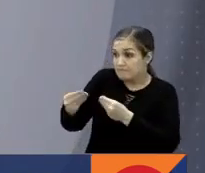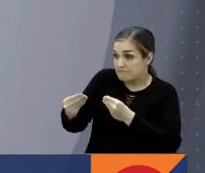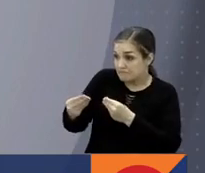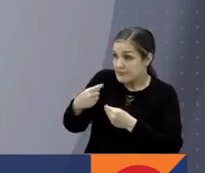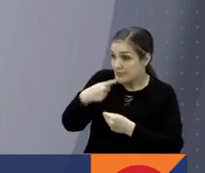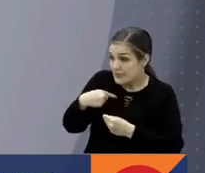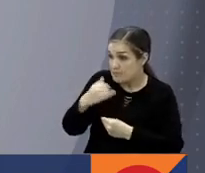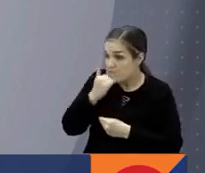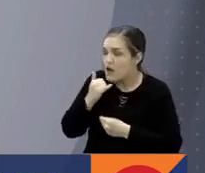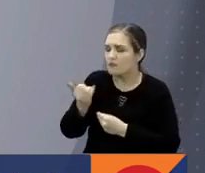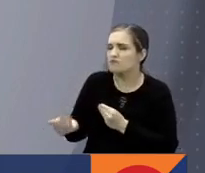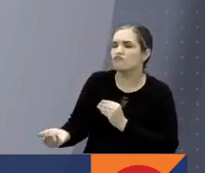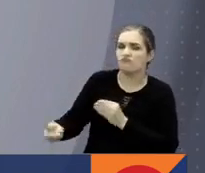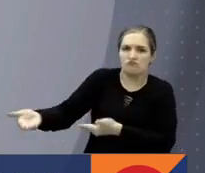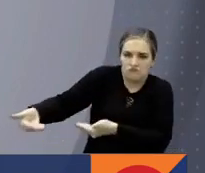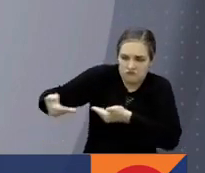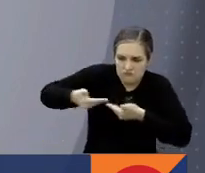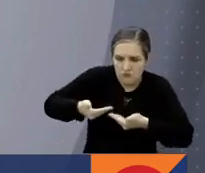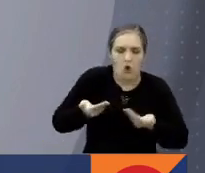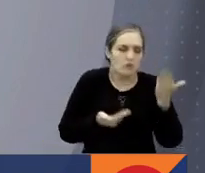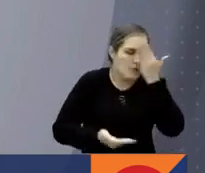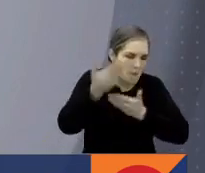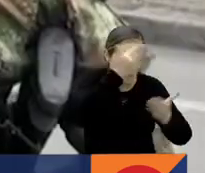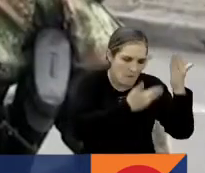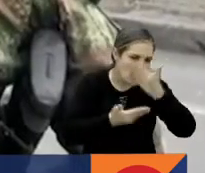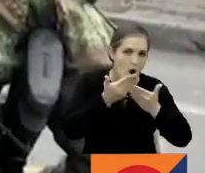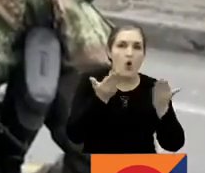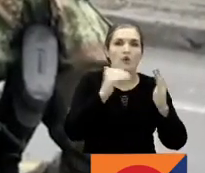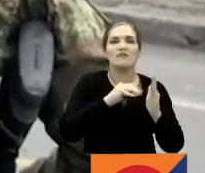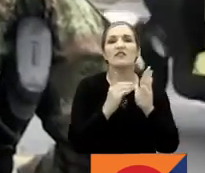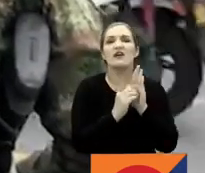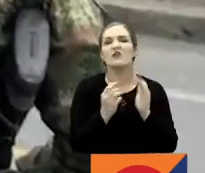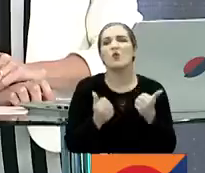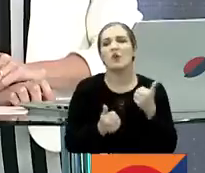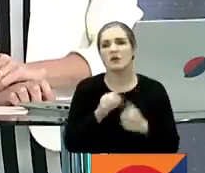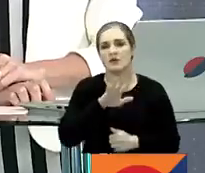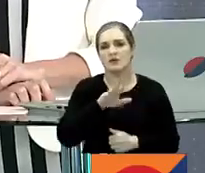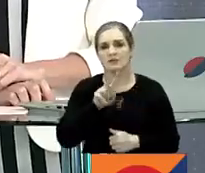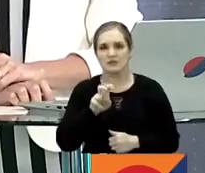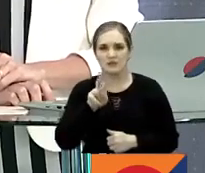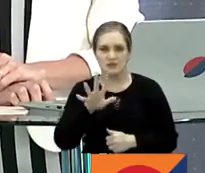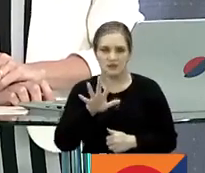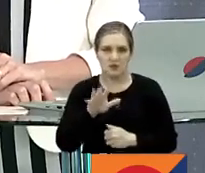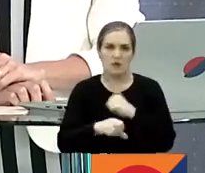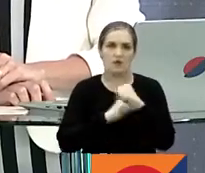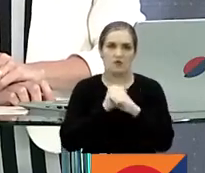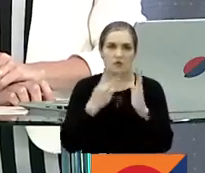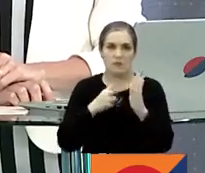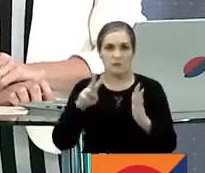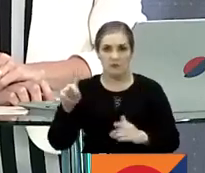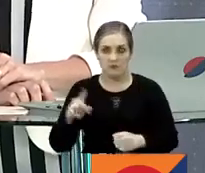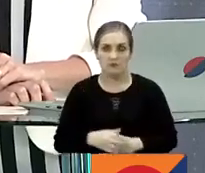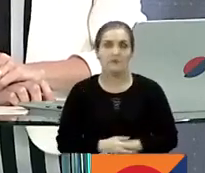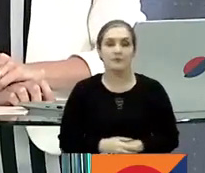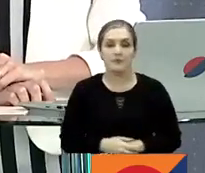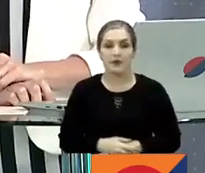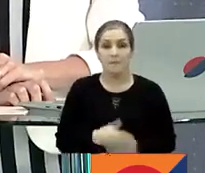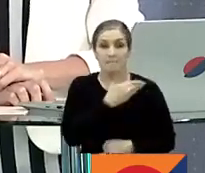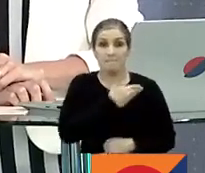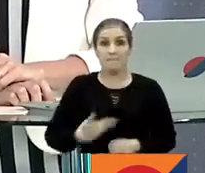pronunciarse de fondo sobre la nulidad del decreto 575 de 2021. Y el presidente de la República, Iván Duque, presentó